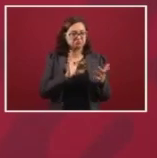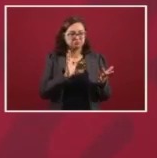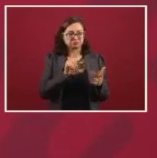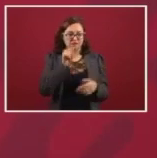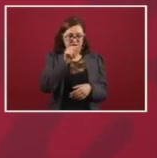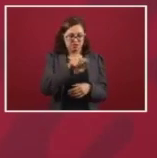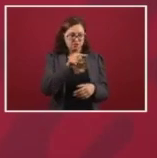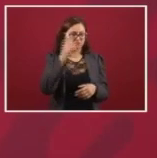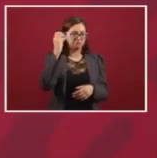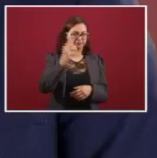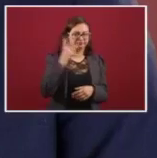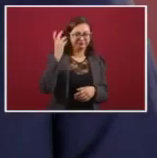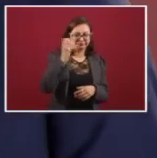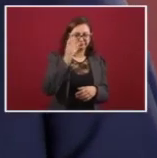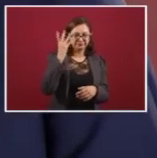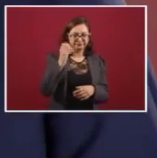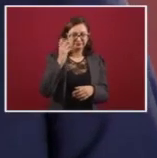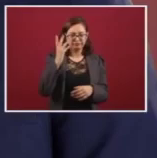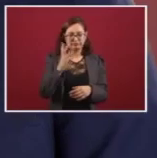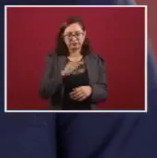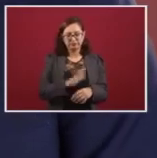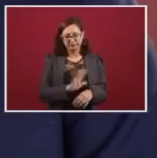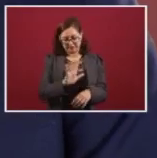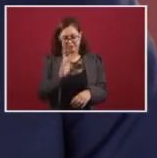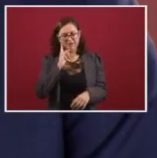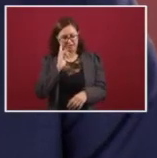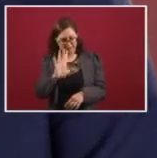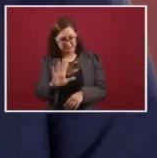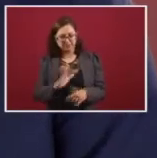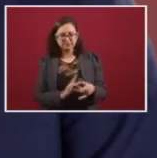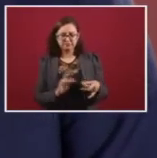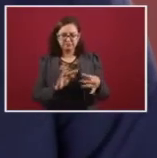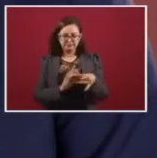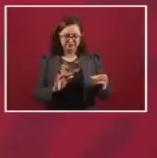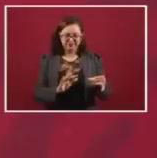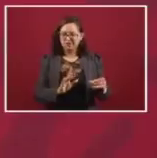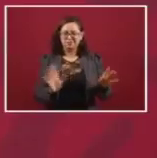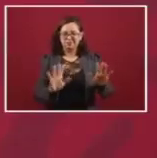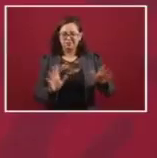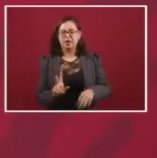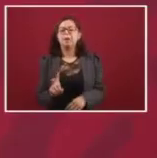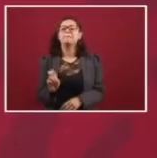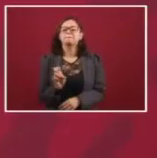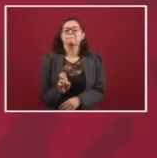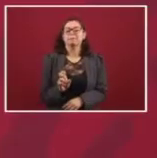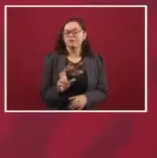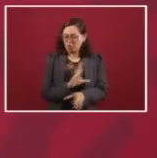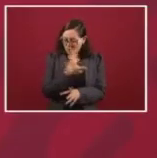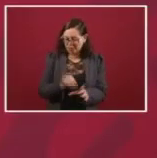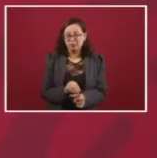fue en Tamazuchal. A ver. El viernes estuvimos aquí.